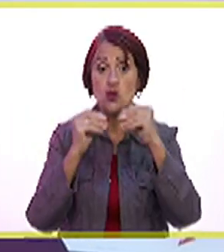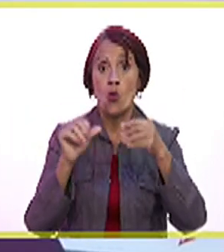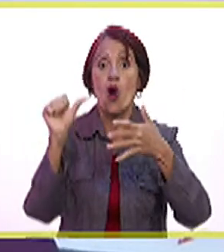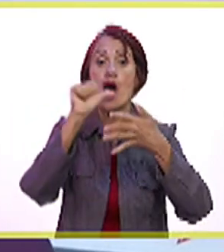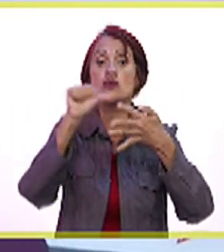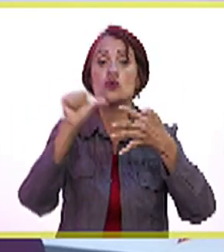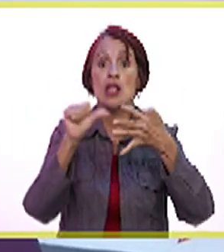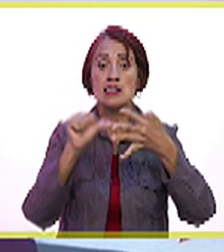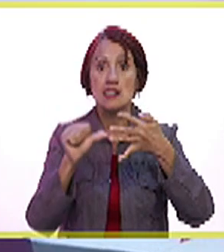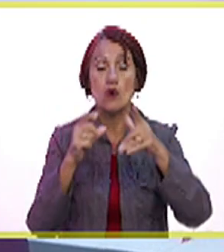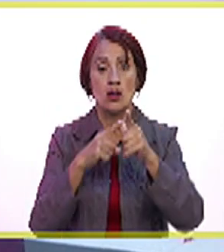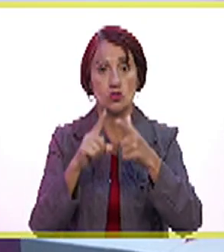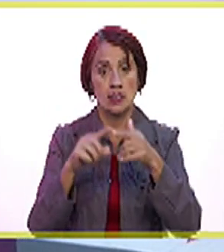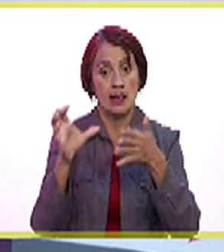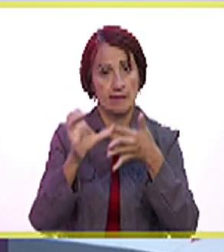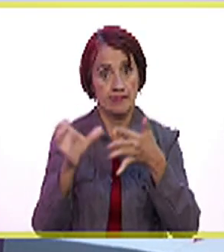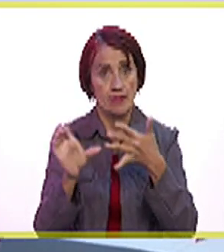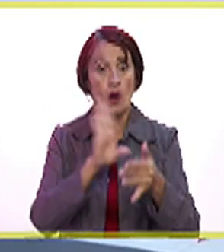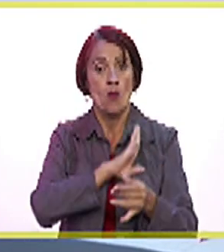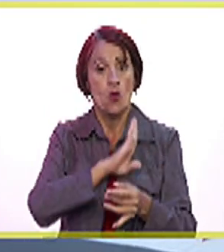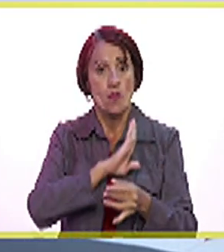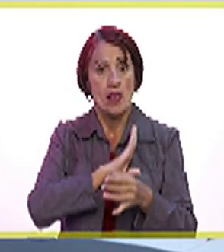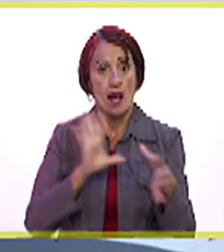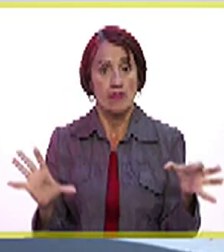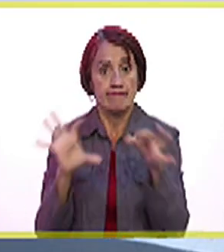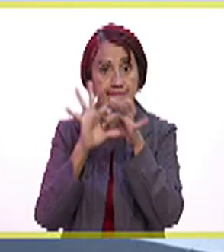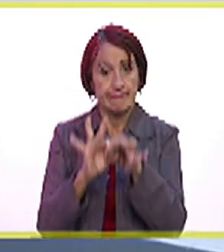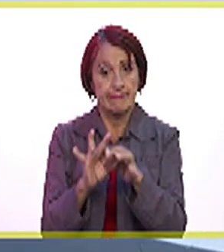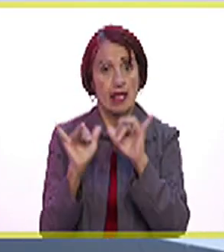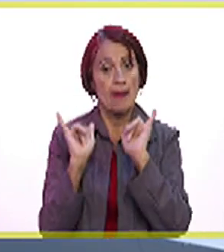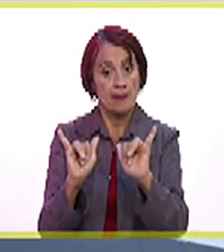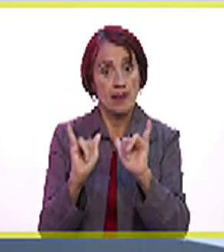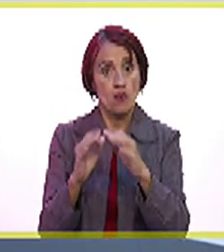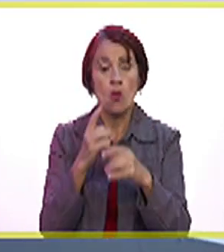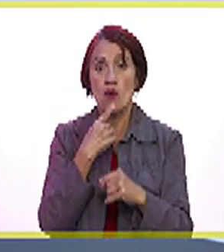sustantivo. Estas características son propiedades atribuidas al mismo, como lo dije